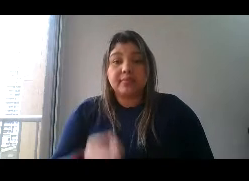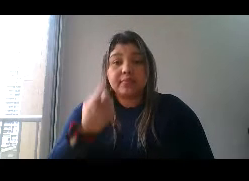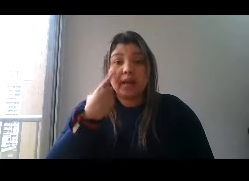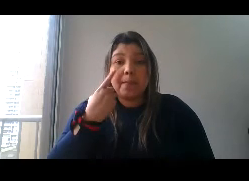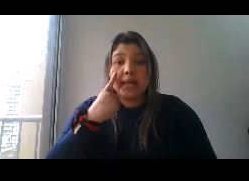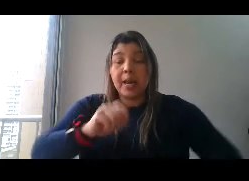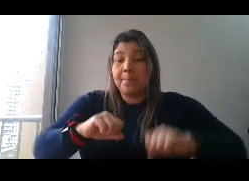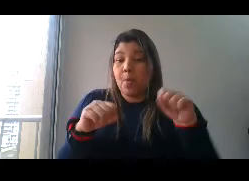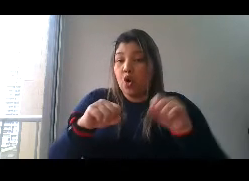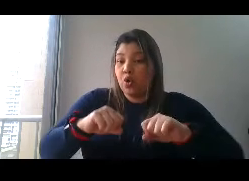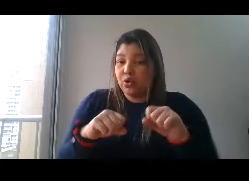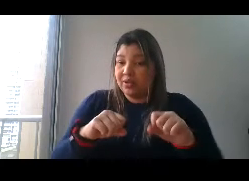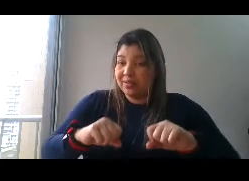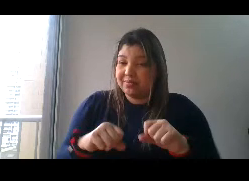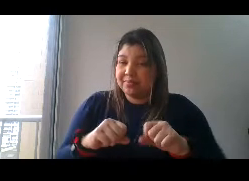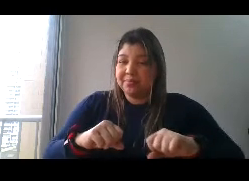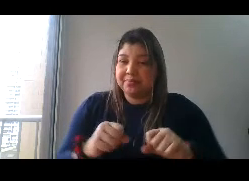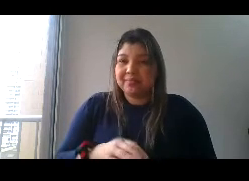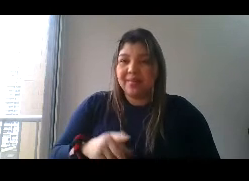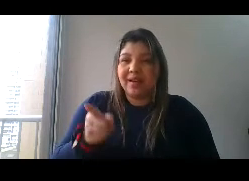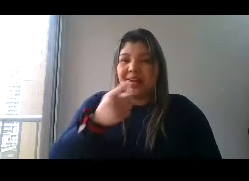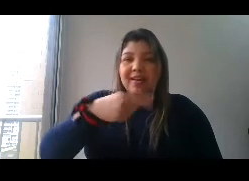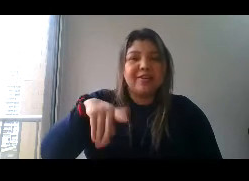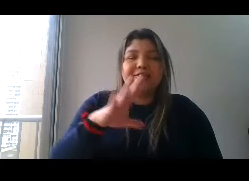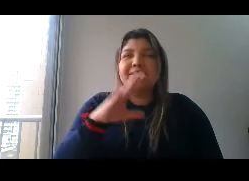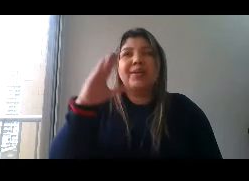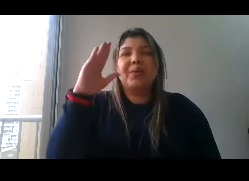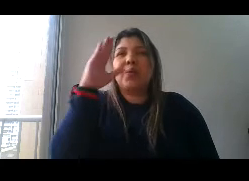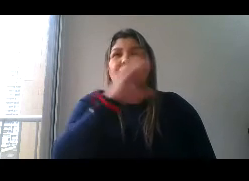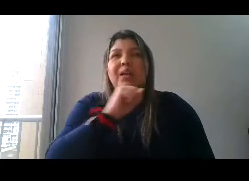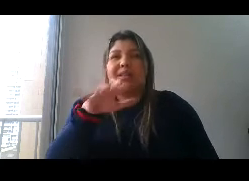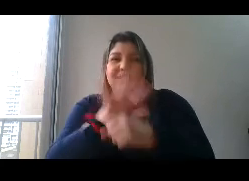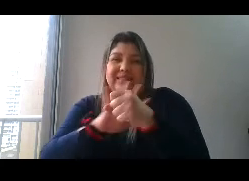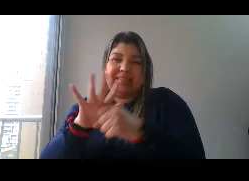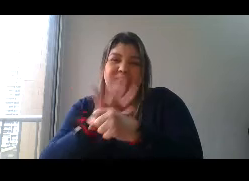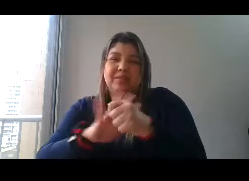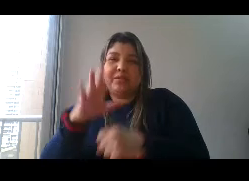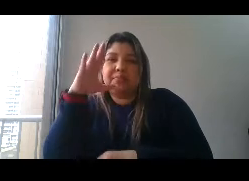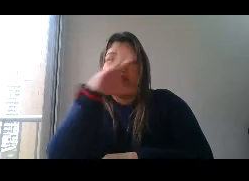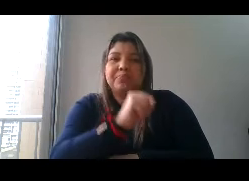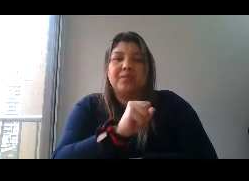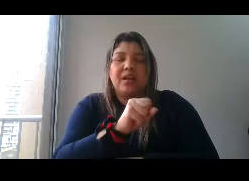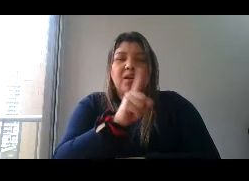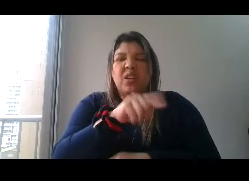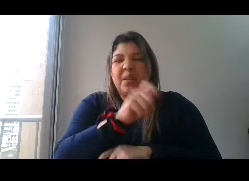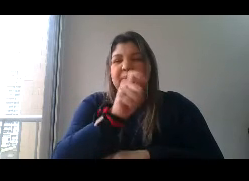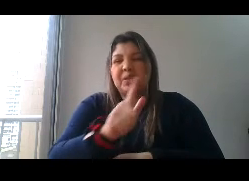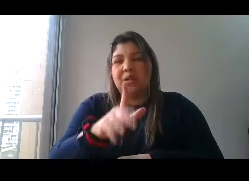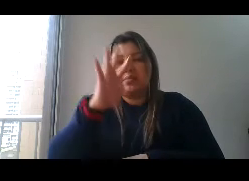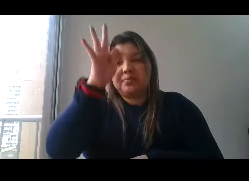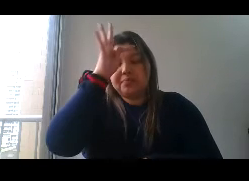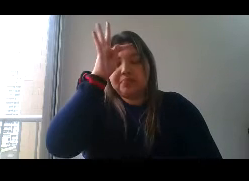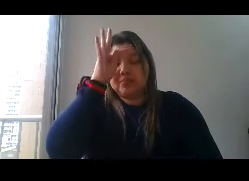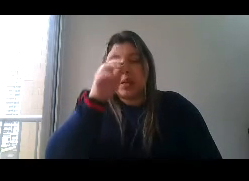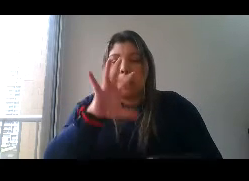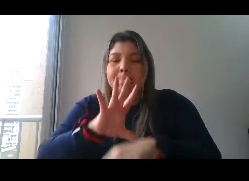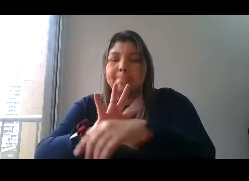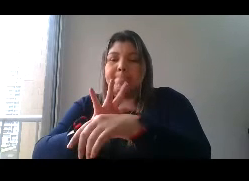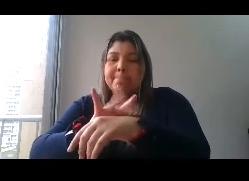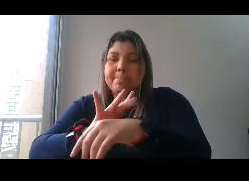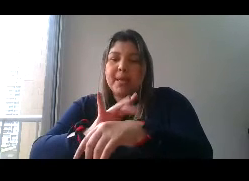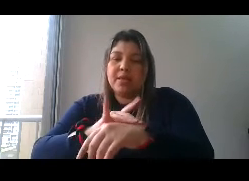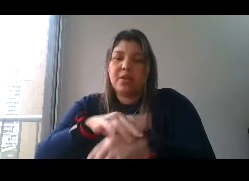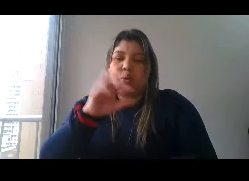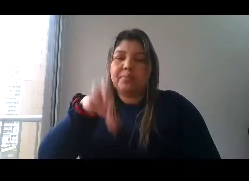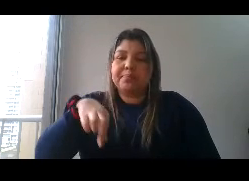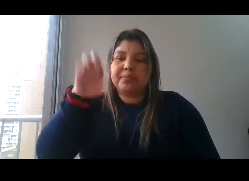identificaba adecuadamente cuál era el medicamento que se había formulado por un profesional de la salud, y en una droguería le dieron